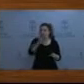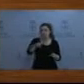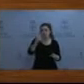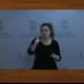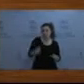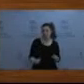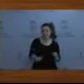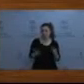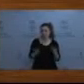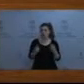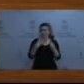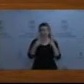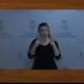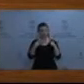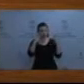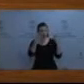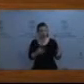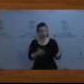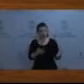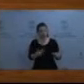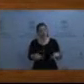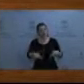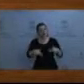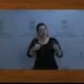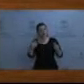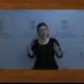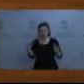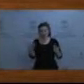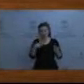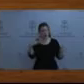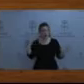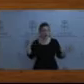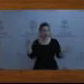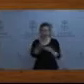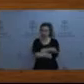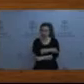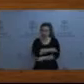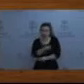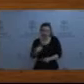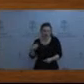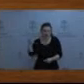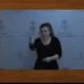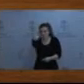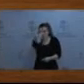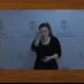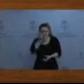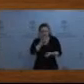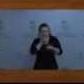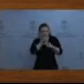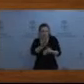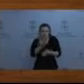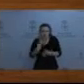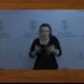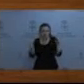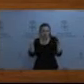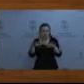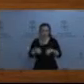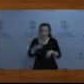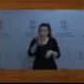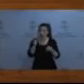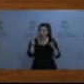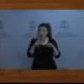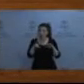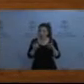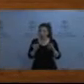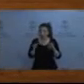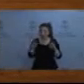cual, señoría, permítame que discrepe de la valoración que ustedes hacen de ese acuerdo, porque ese acuerdo, que es el